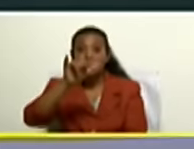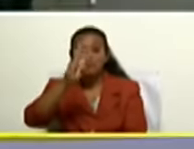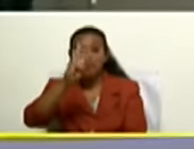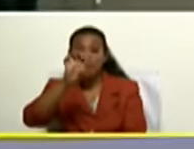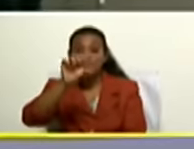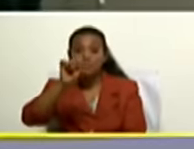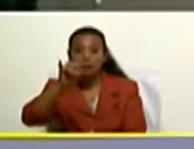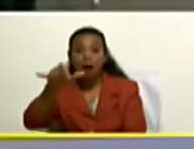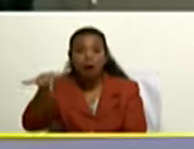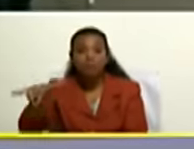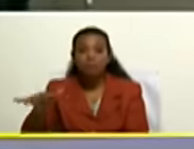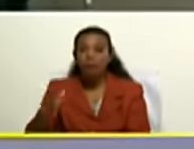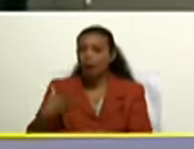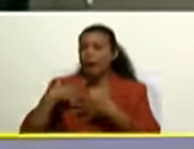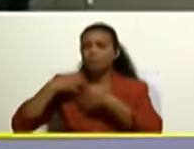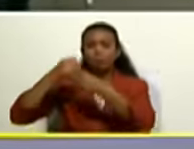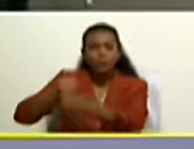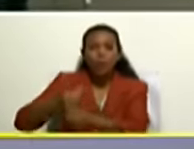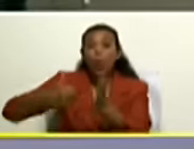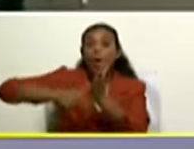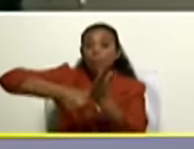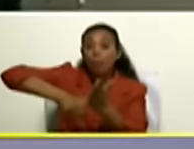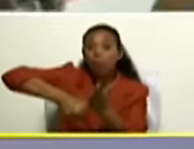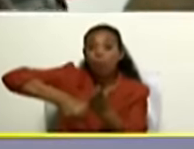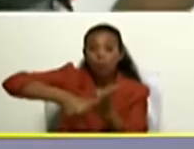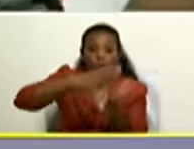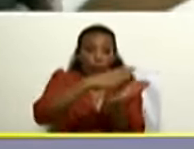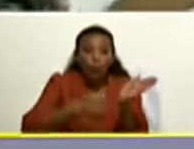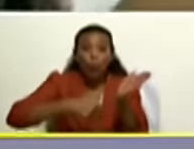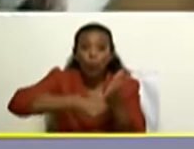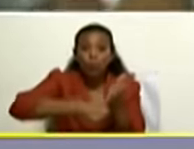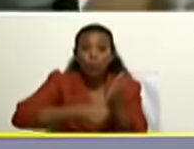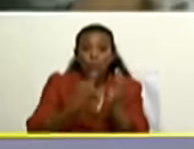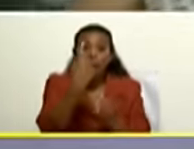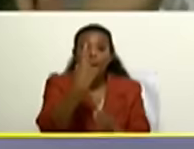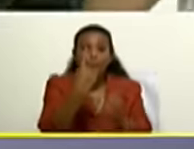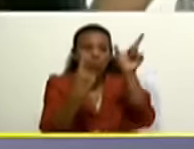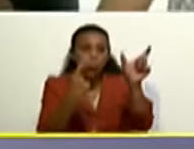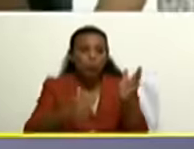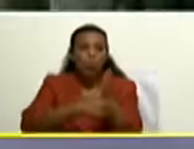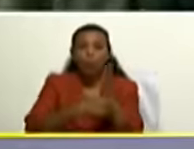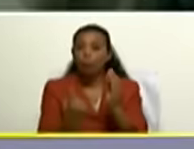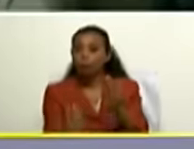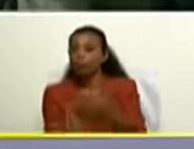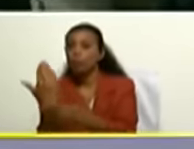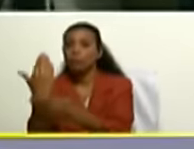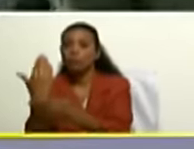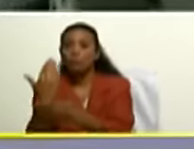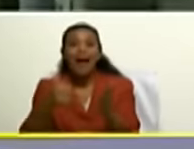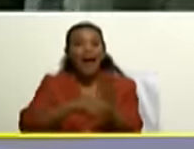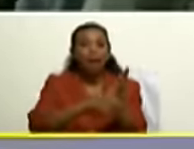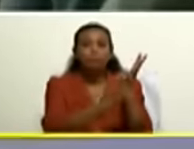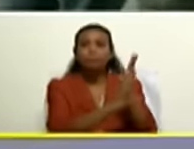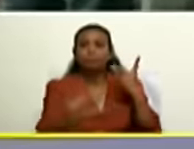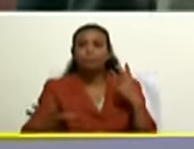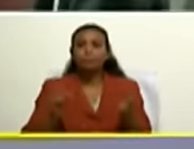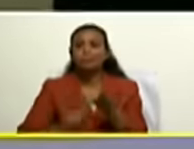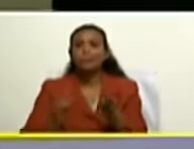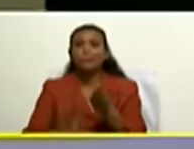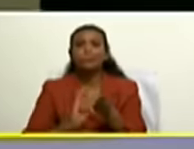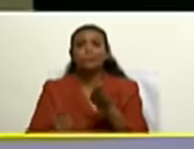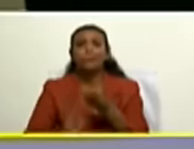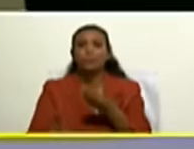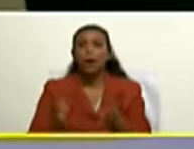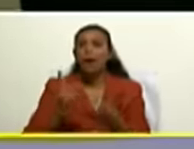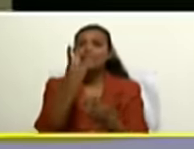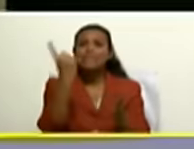mundo, el más confiable, con cartahuella. Un elector, un voto. No es que alguien va y da y